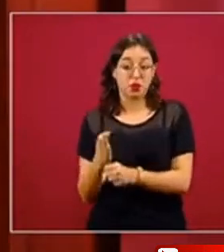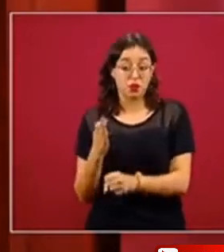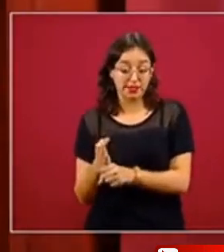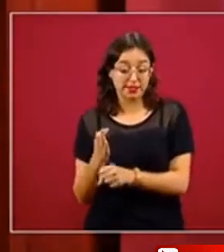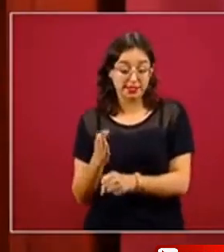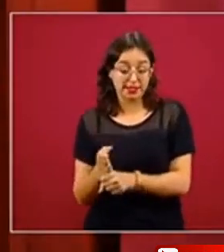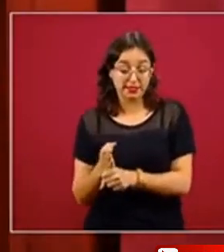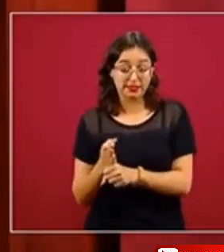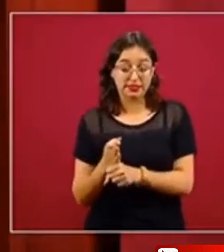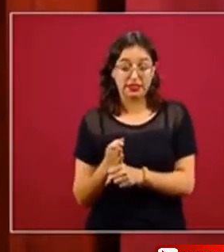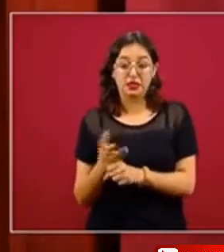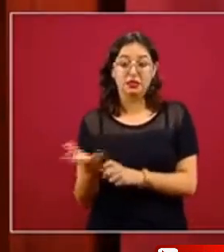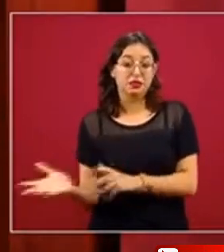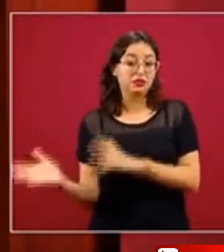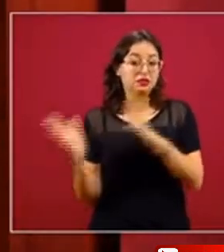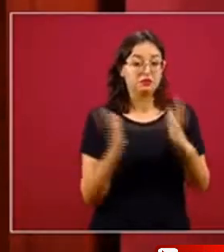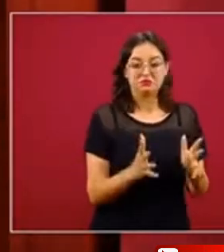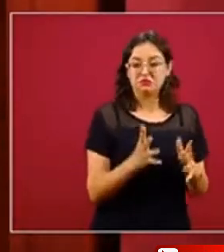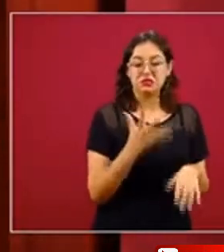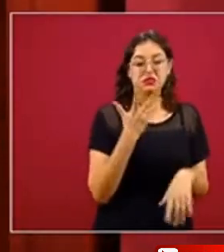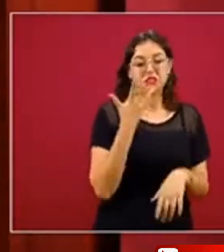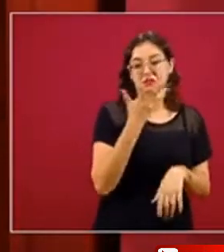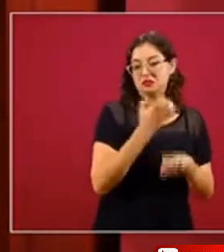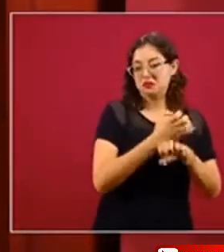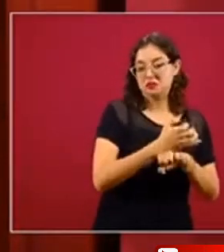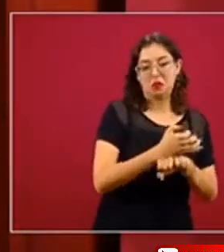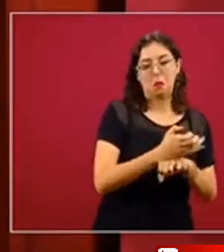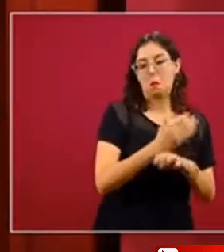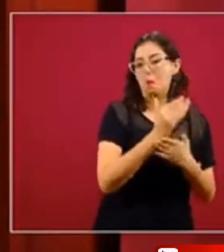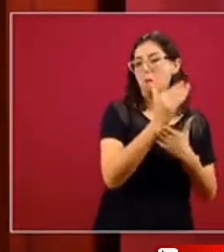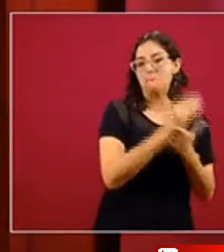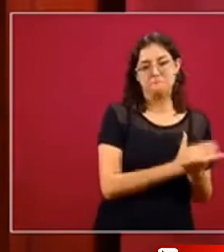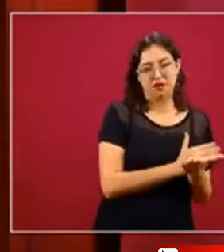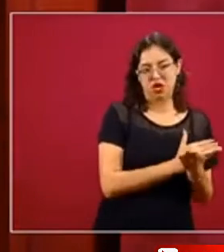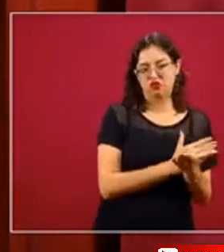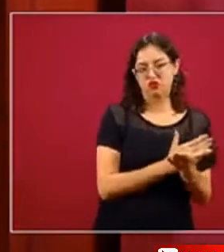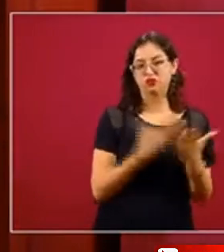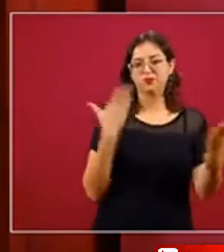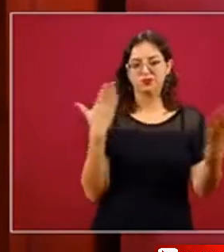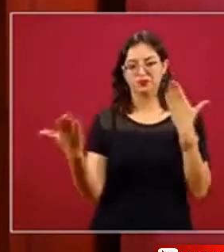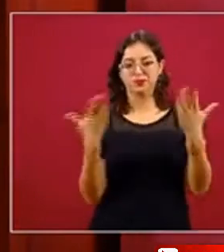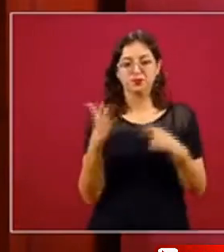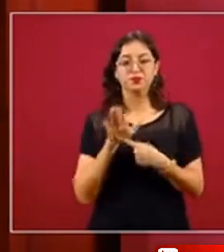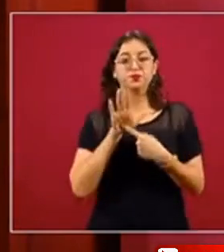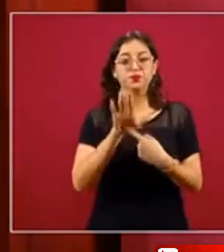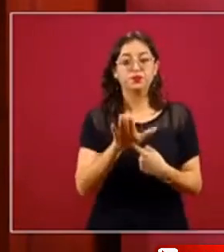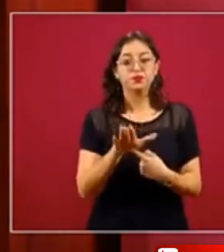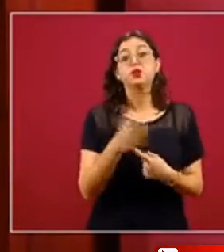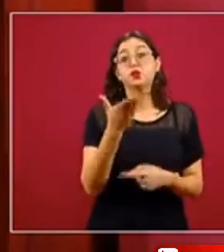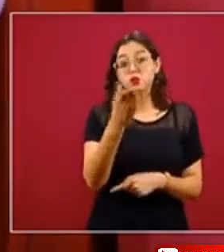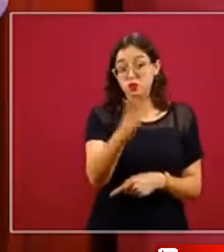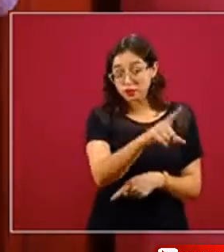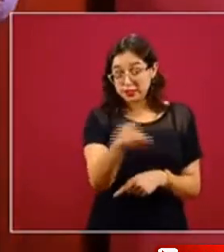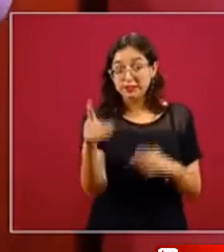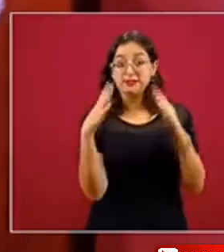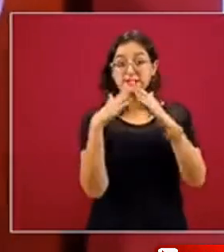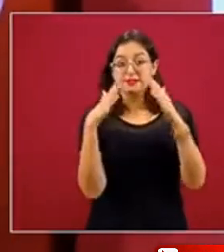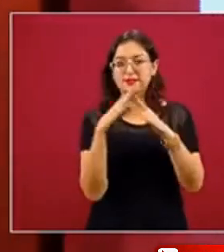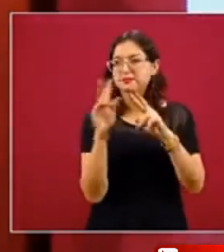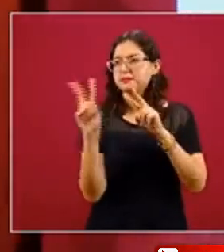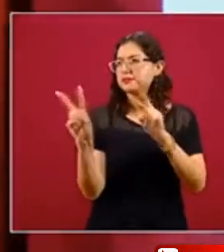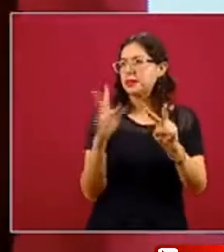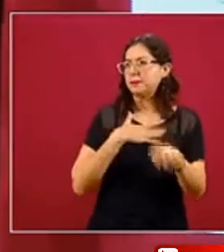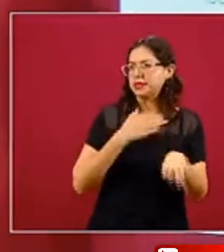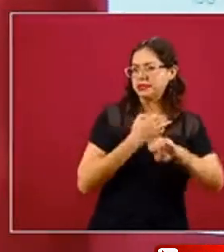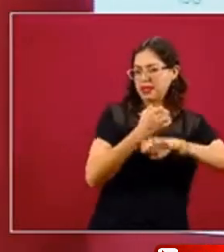presentemos y los estados que tienen la mínima incidencia en el momento en que lo presentemos. Y así usted en casa va a poder saber cómo